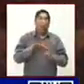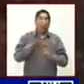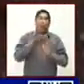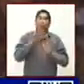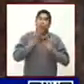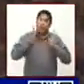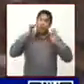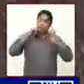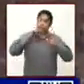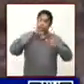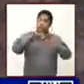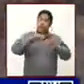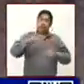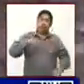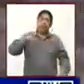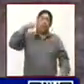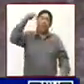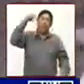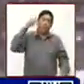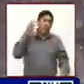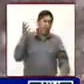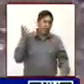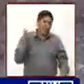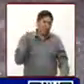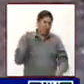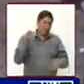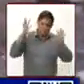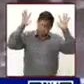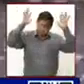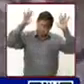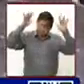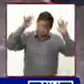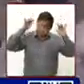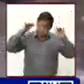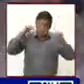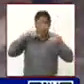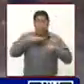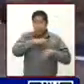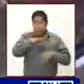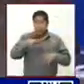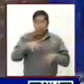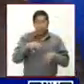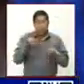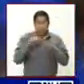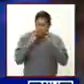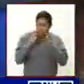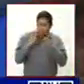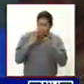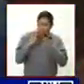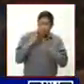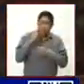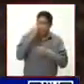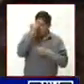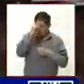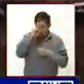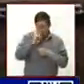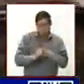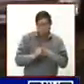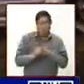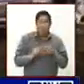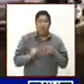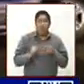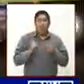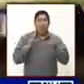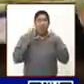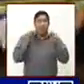sobre todo del lado del Norte no del Río del río choqueyapu sin embargo la parte de la chumani también las vamos a monitorear muy bien Mira no